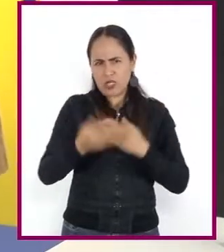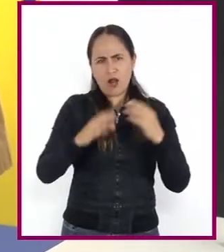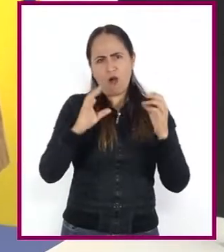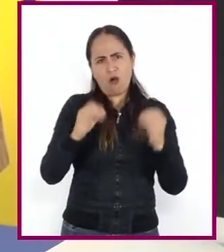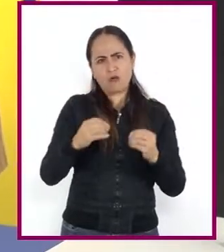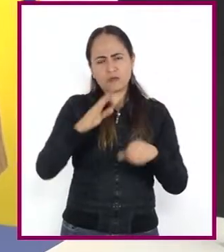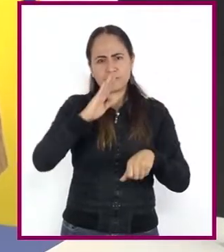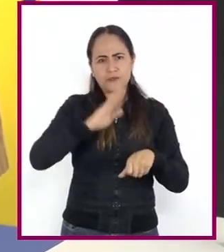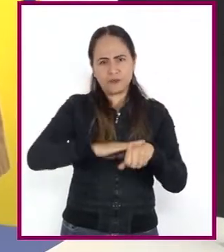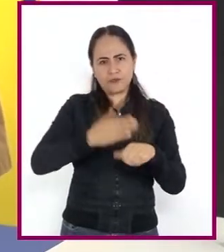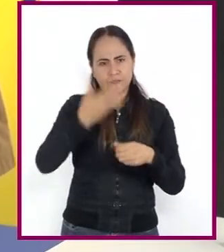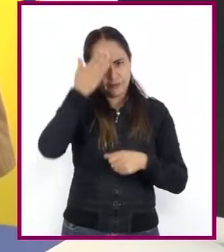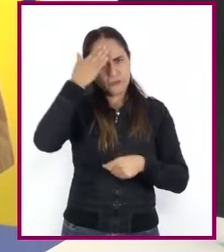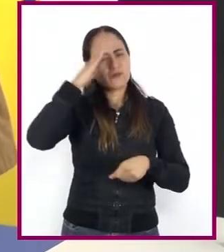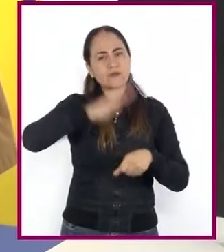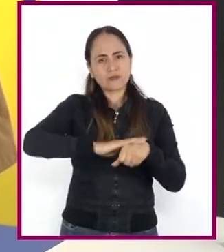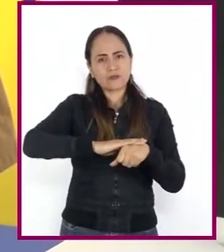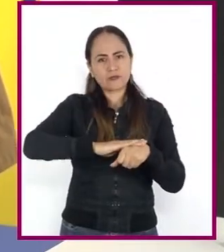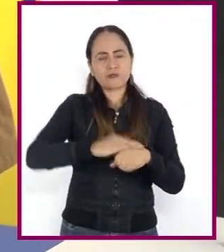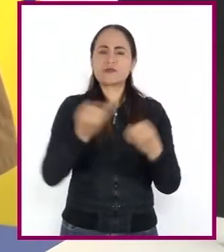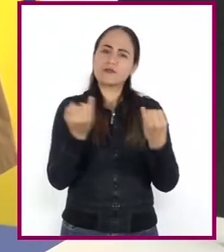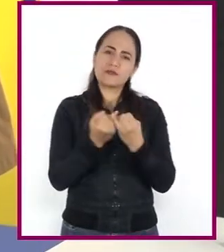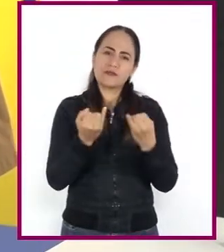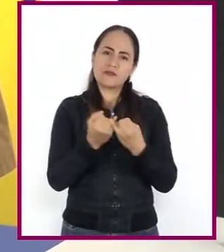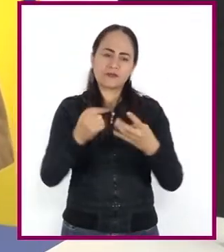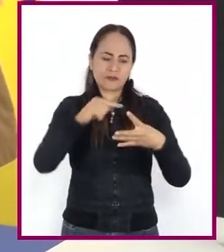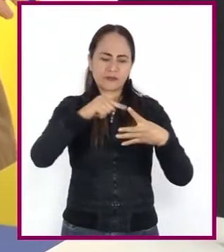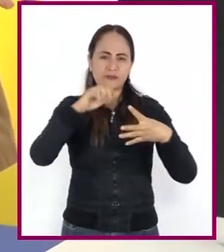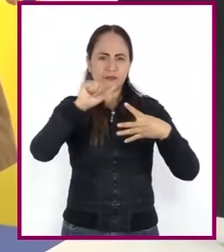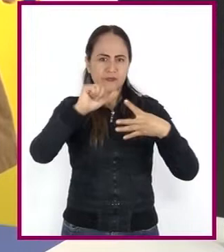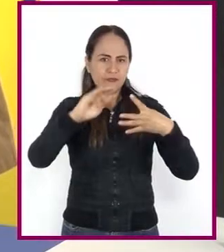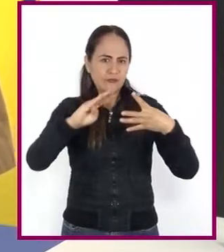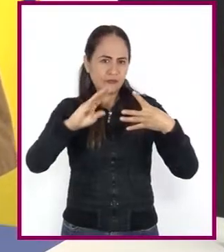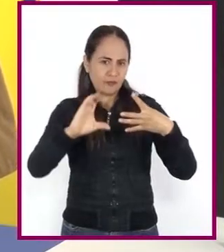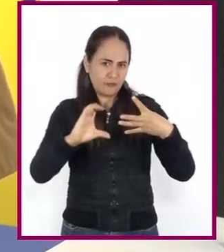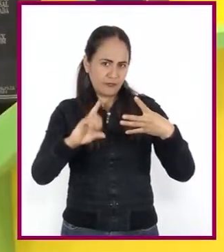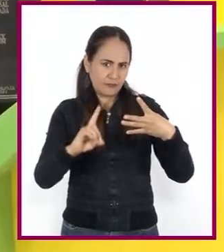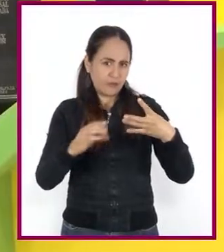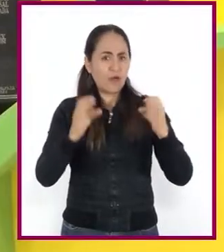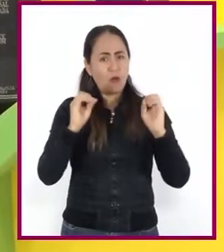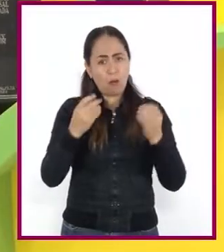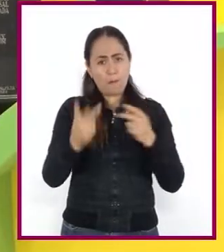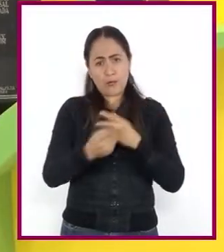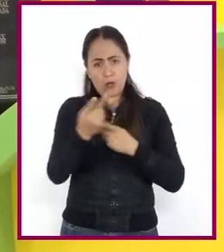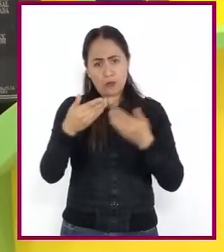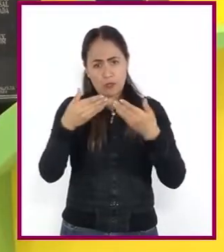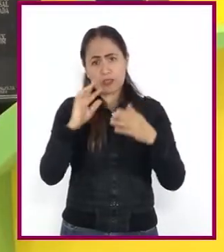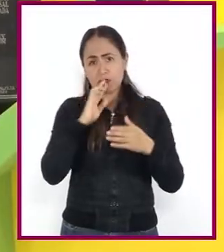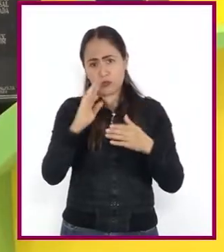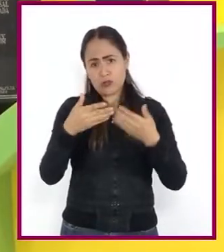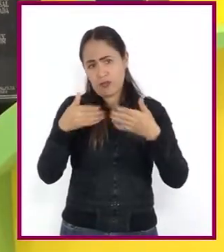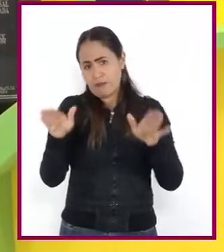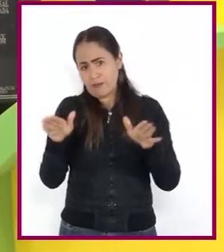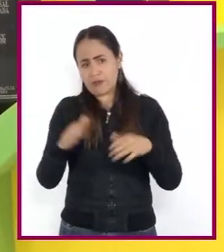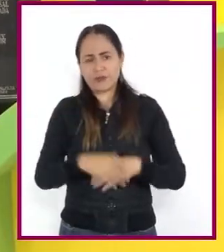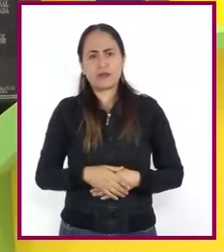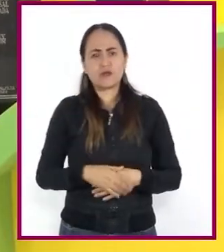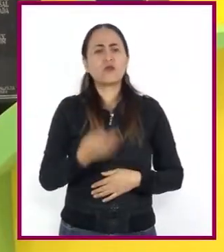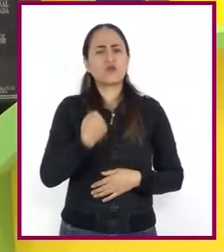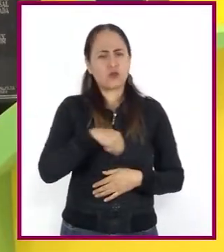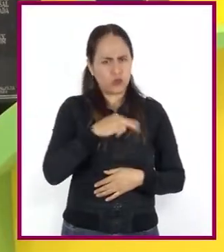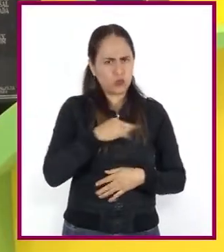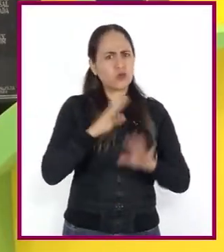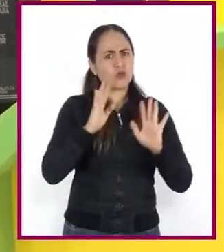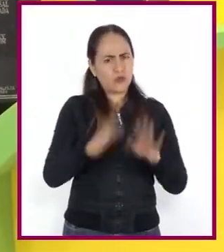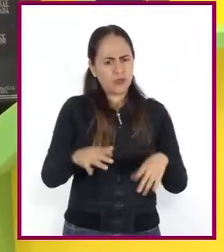contenido. Y pueden ser preguntas de opción múltiple o abierta. Nosotros tenemos un tablero ya preparado